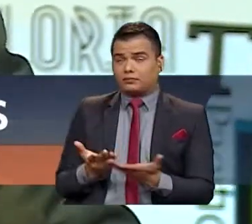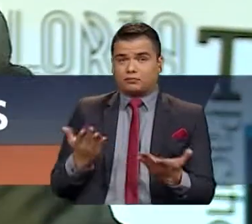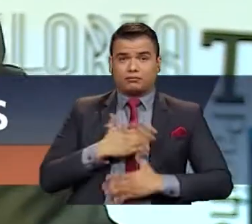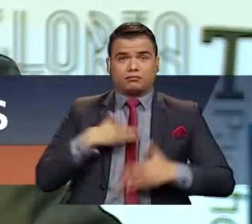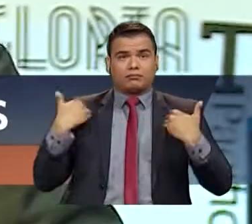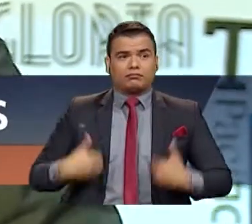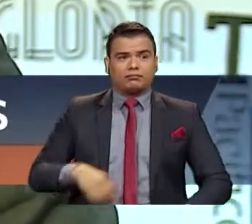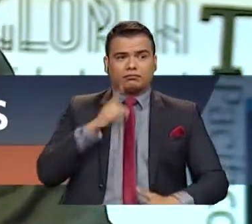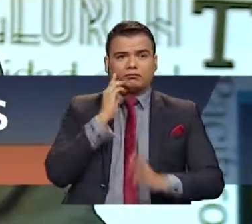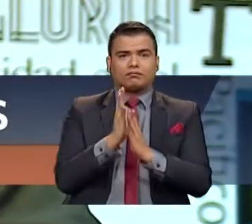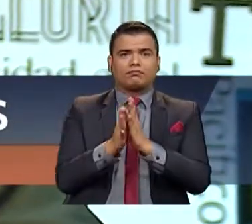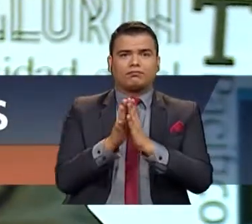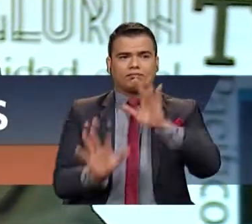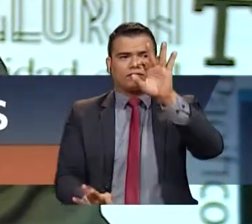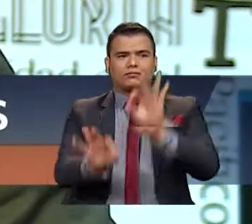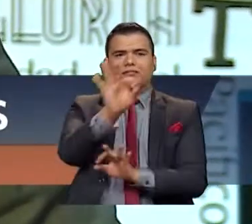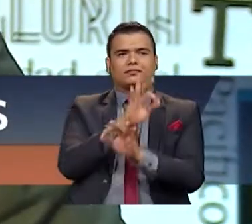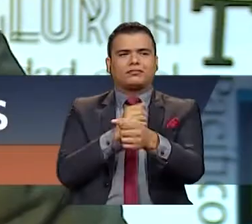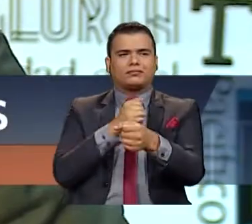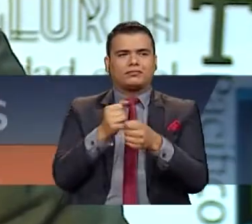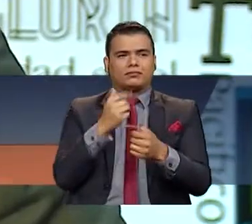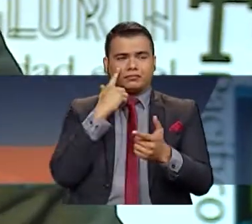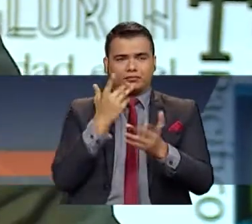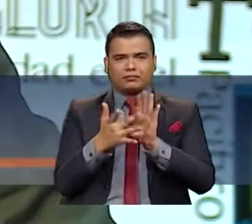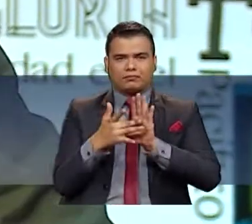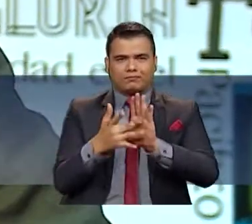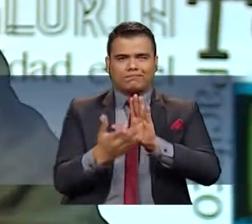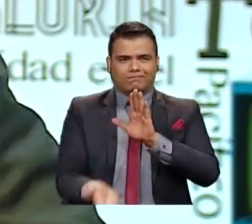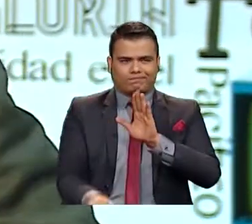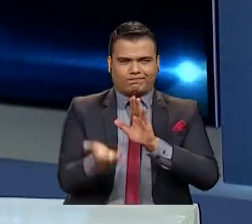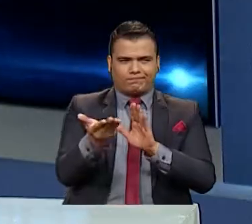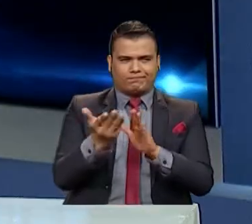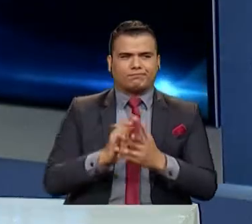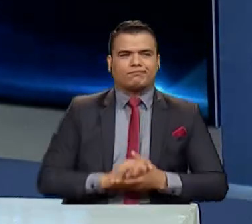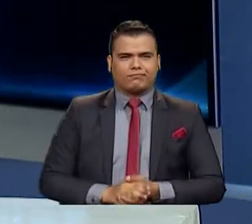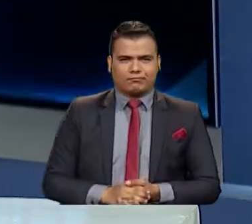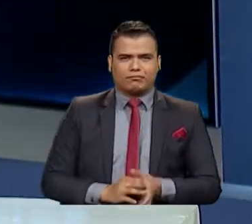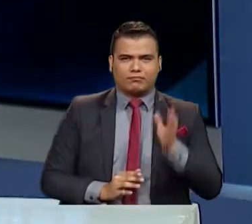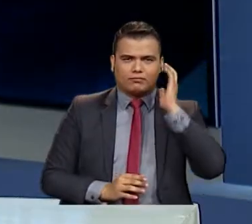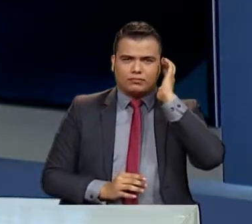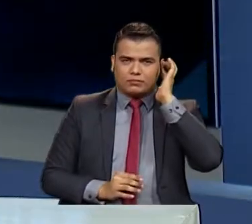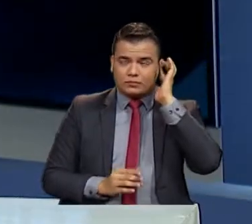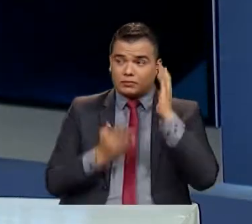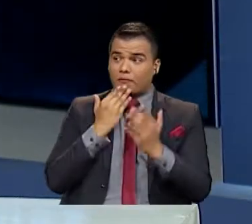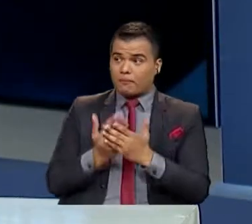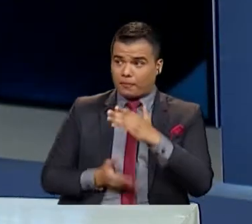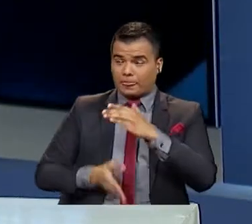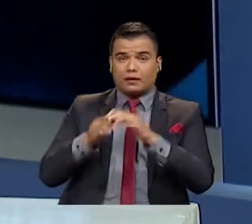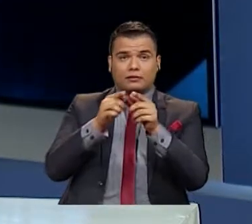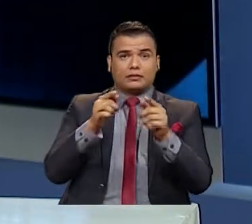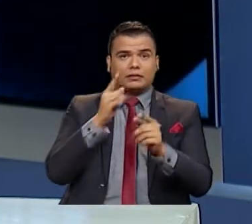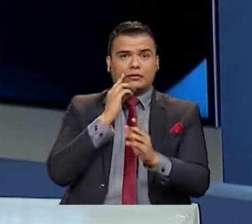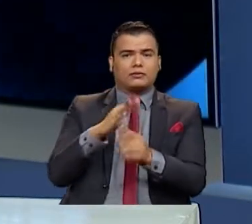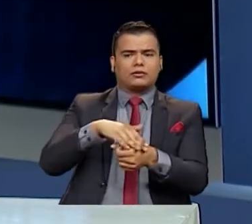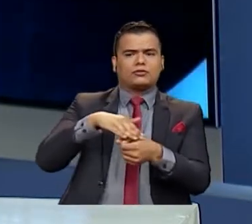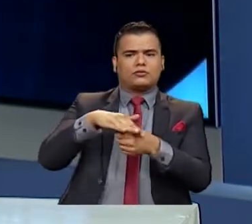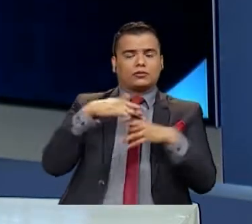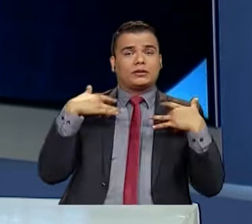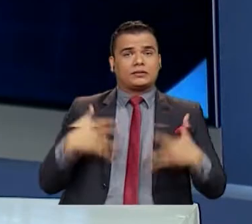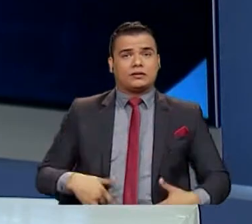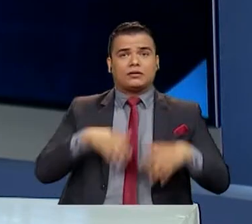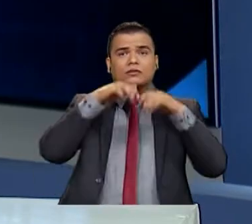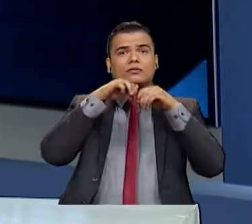información desde la sala de redacción de Telepacífico Noticias con Óscar López Noguera. Gracias, Óscar, y seguimos con el diagnóstico de la salud pública